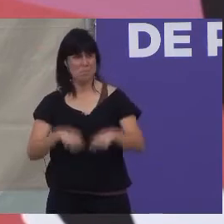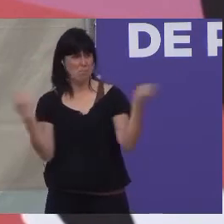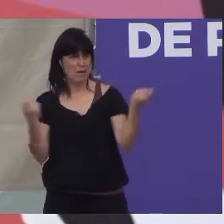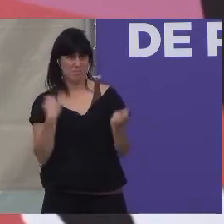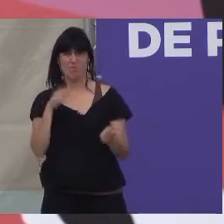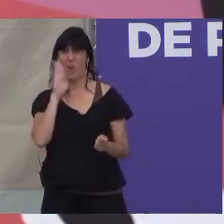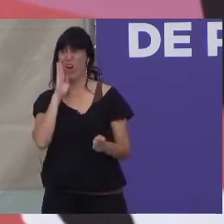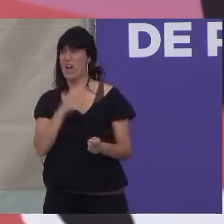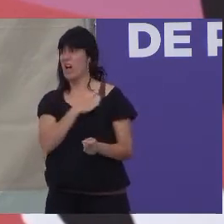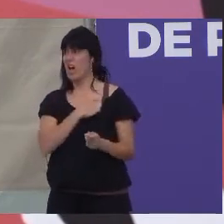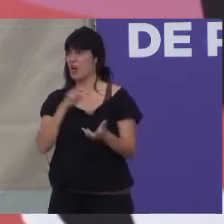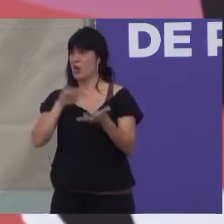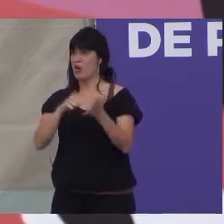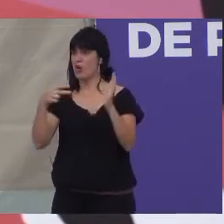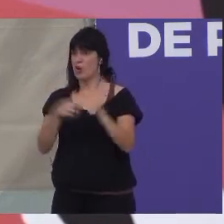comisión técnica.